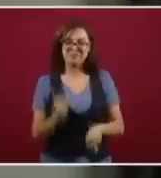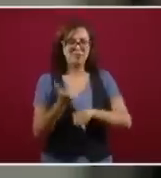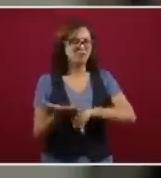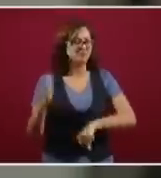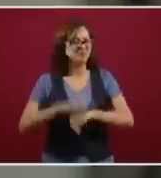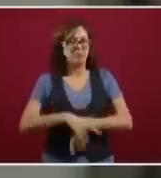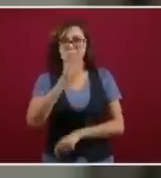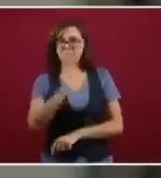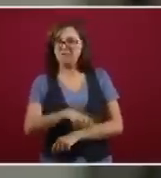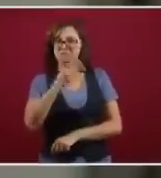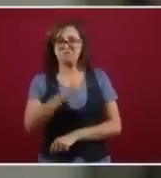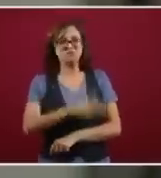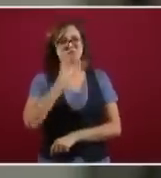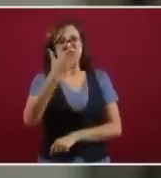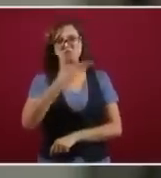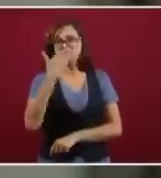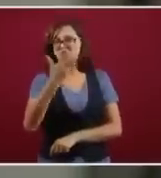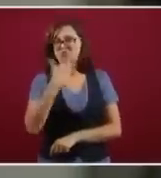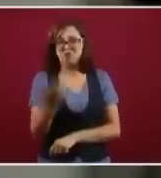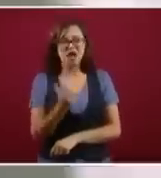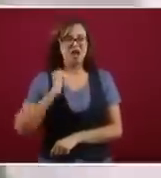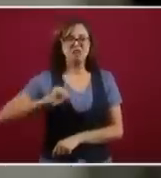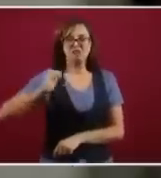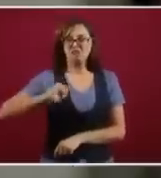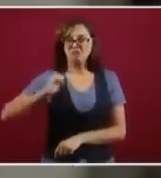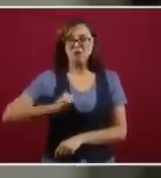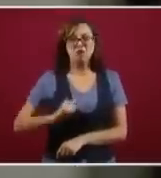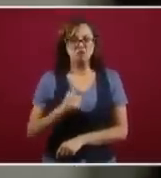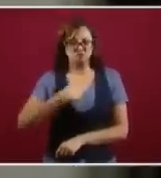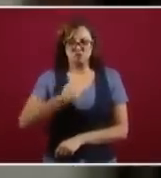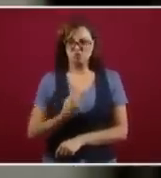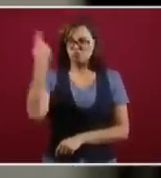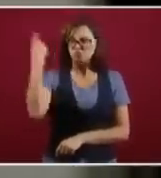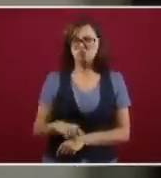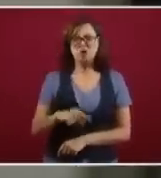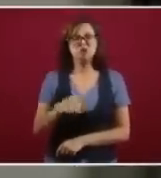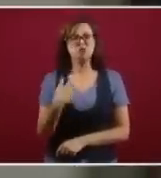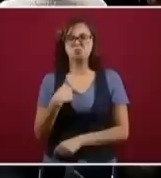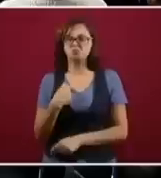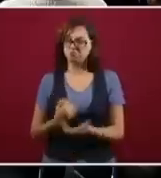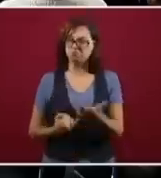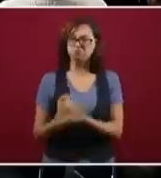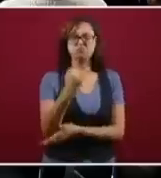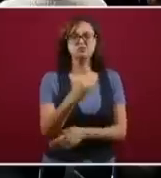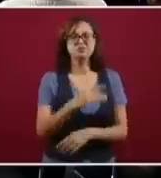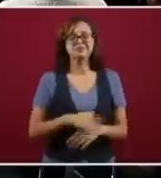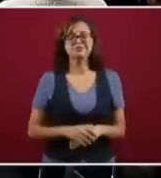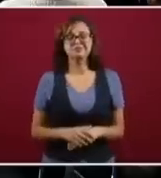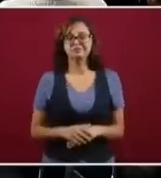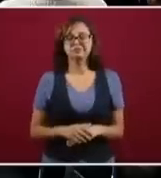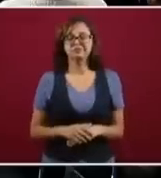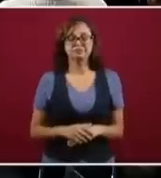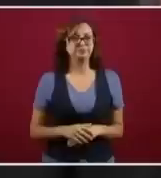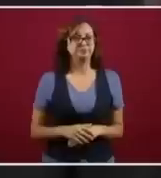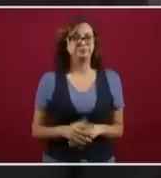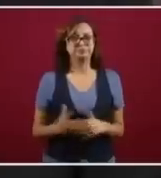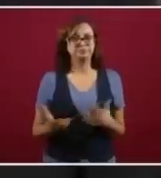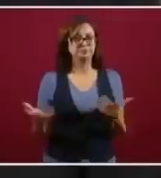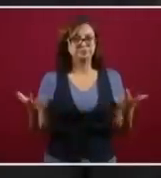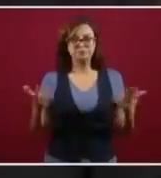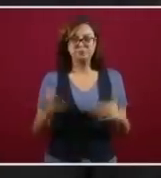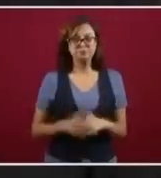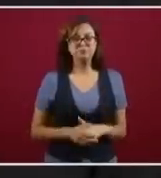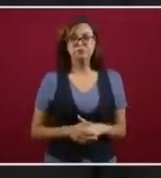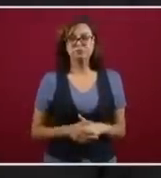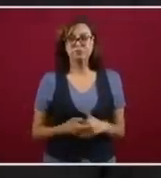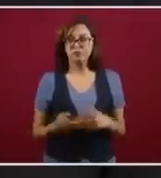que siguen siendo los mismos, acostumbrados a que así por mandato, por consigna, y se